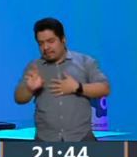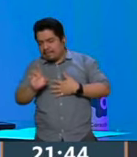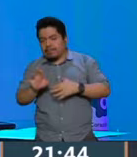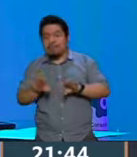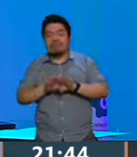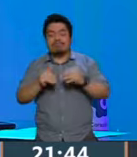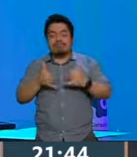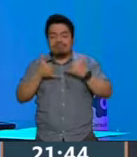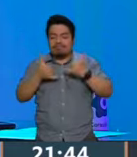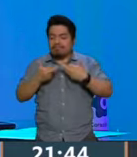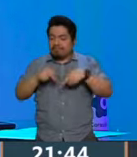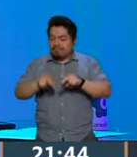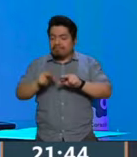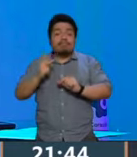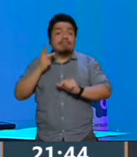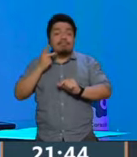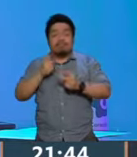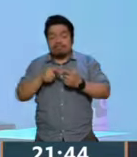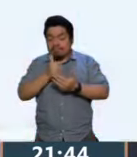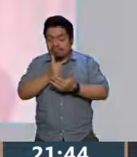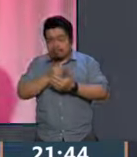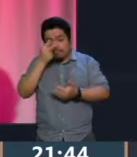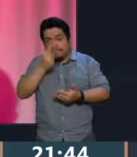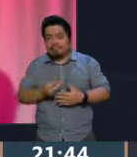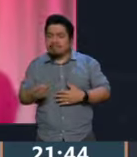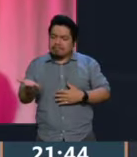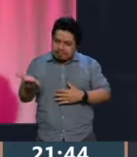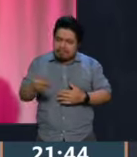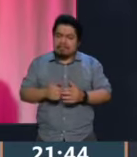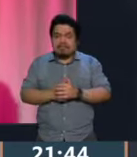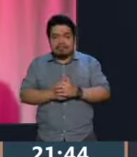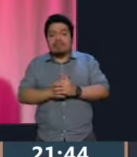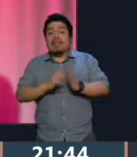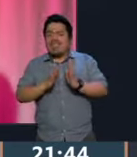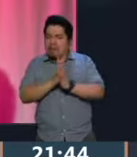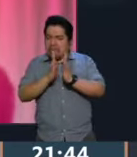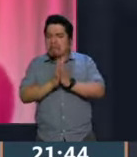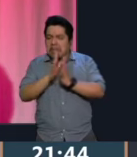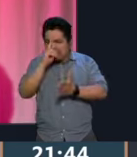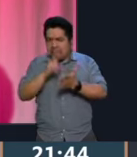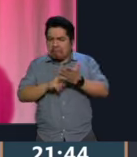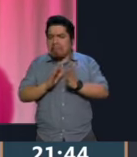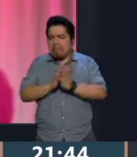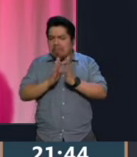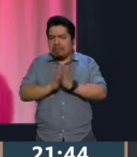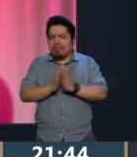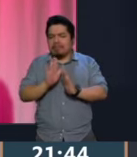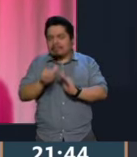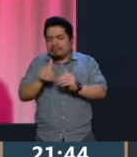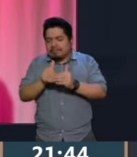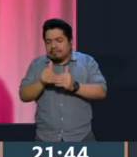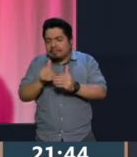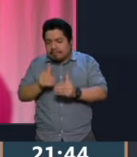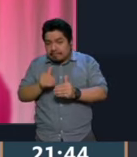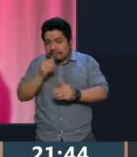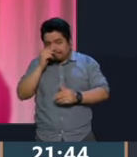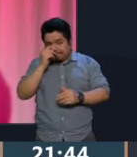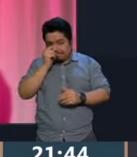las juventudes en política y en la Ciudad de México. Cuéntanos. Yo creo que el de participar. Y antes de hablar de eso, fíjate, yo